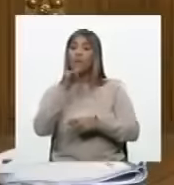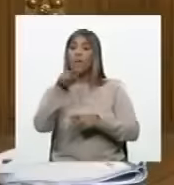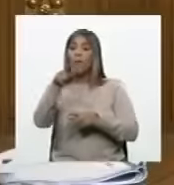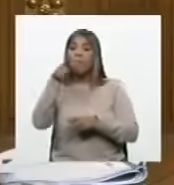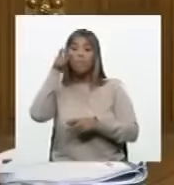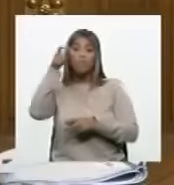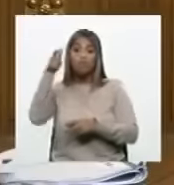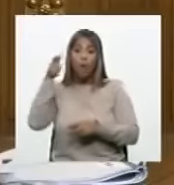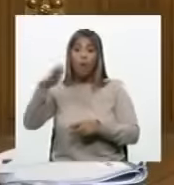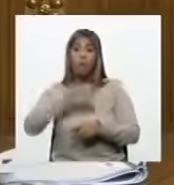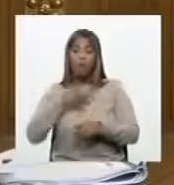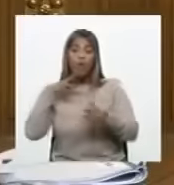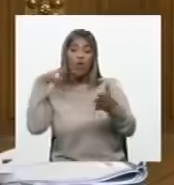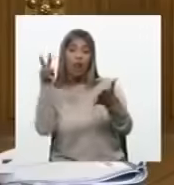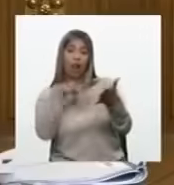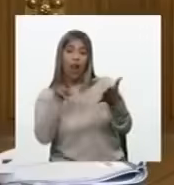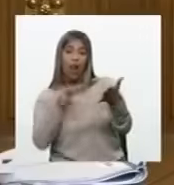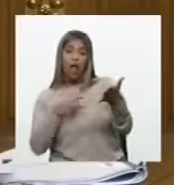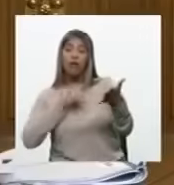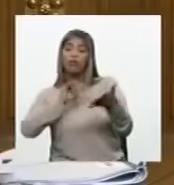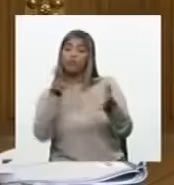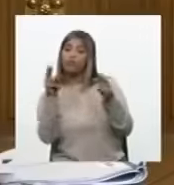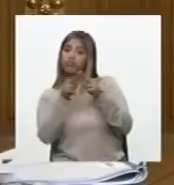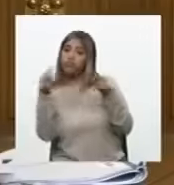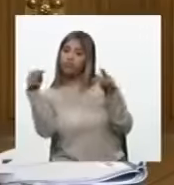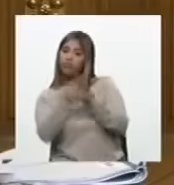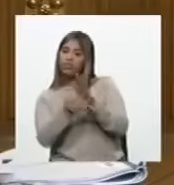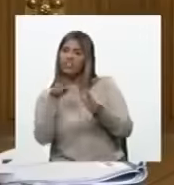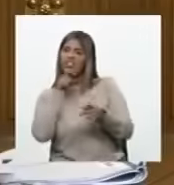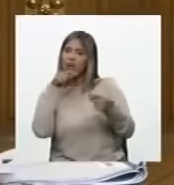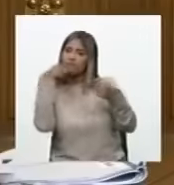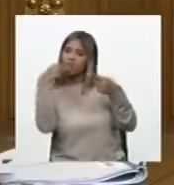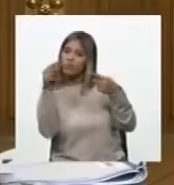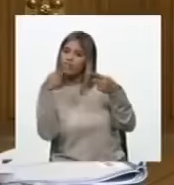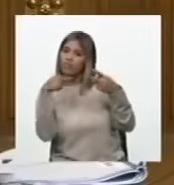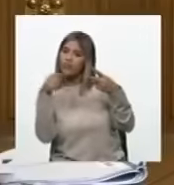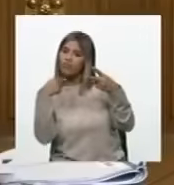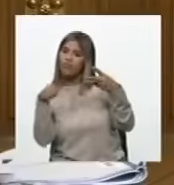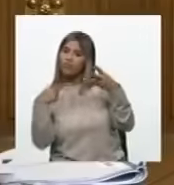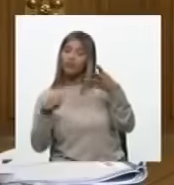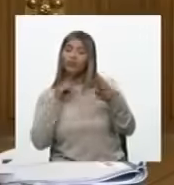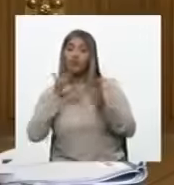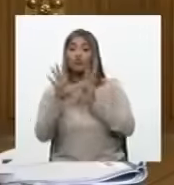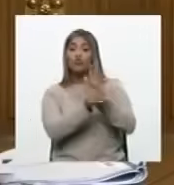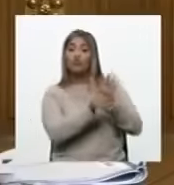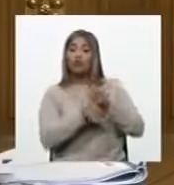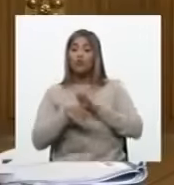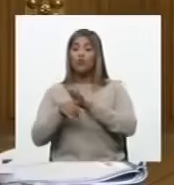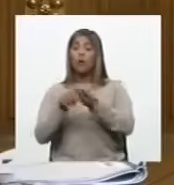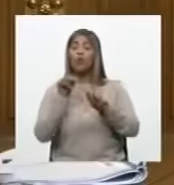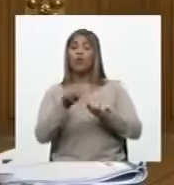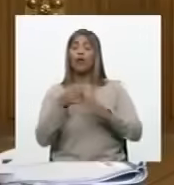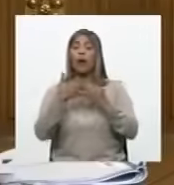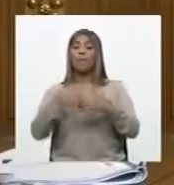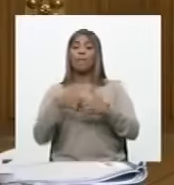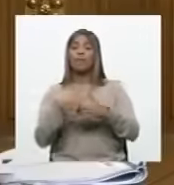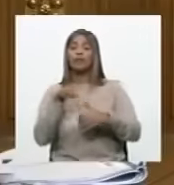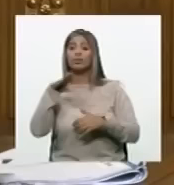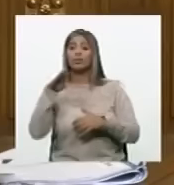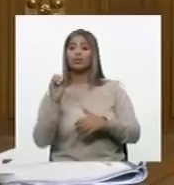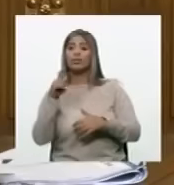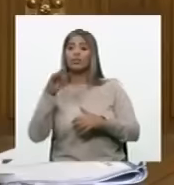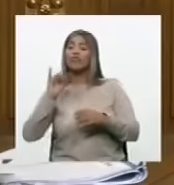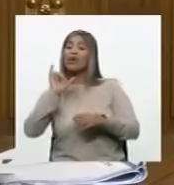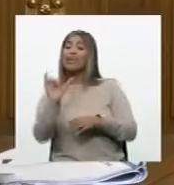pueblo venezolano y la comunidad internacional conozca de nombre y apellido los responsables del robo y despojo de los activos de la empresa venezolana Citgo